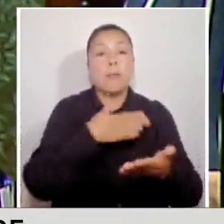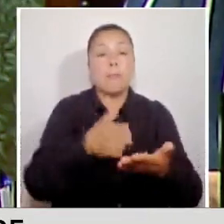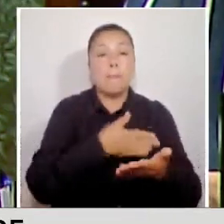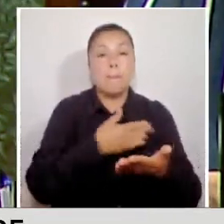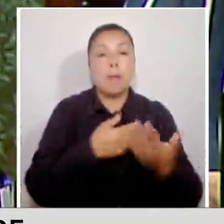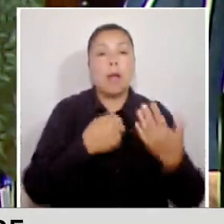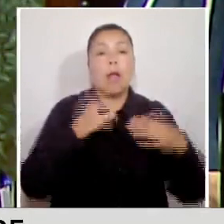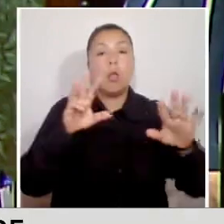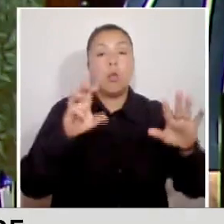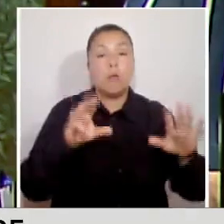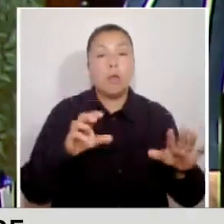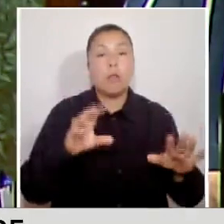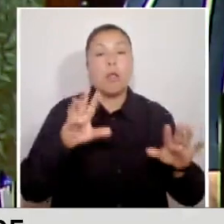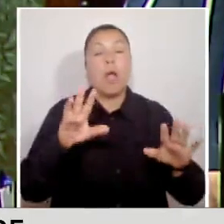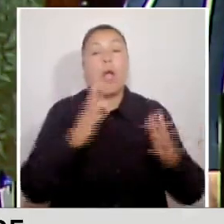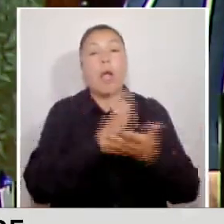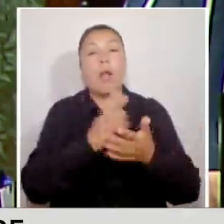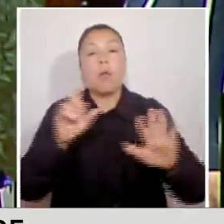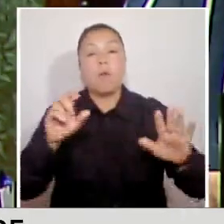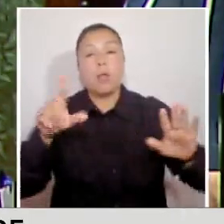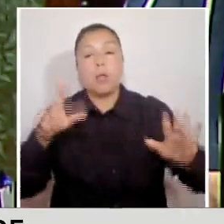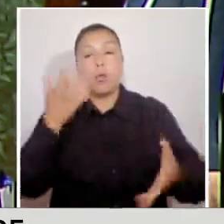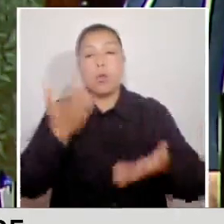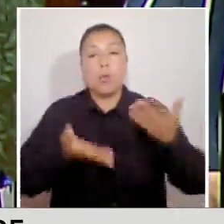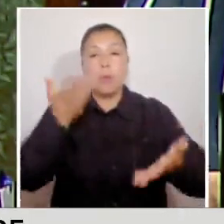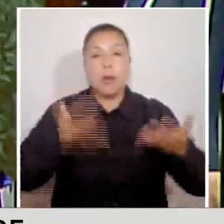91 del Comparado